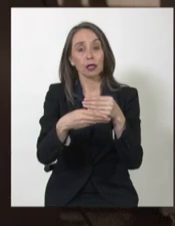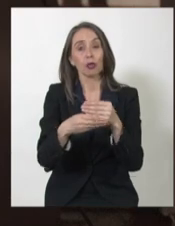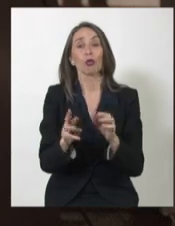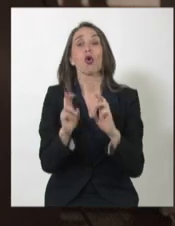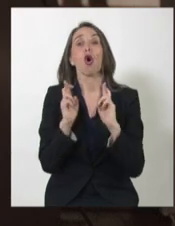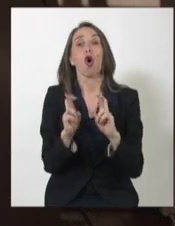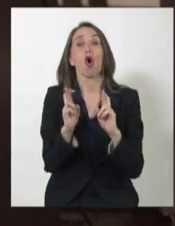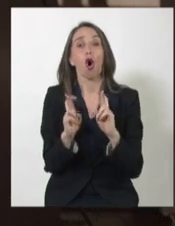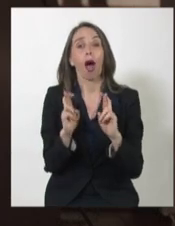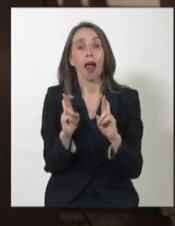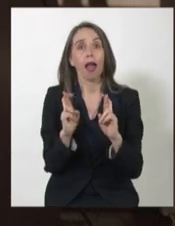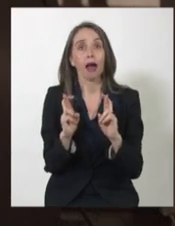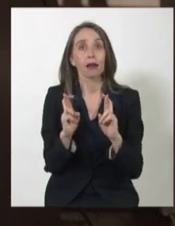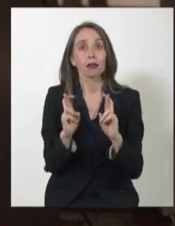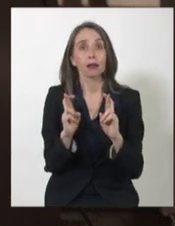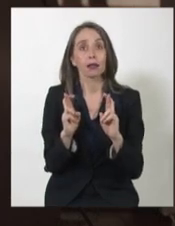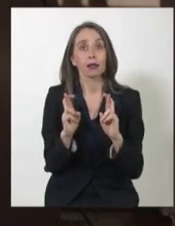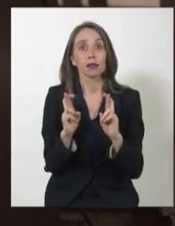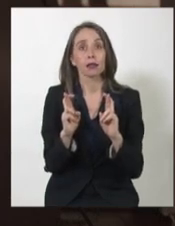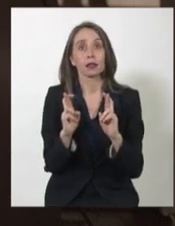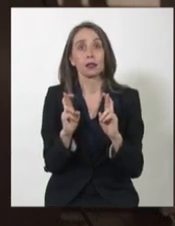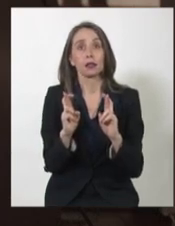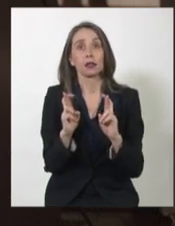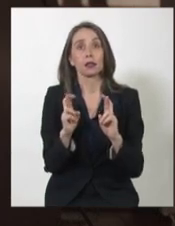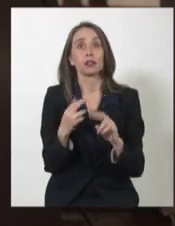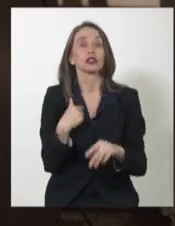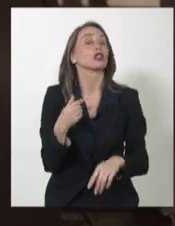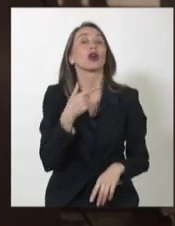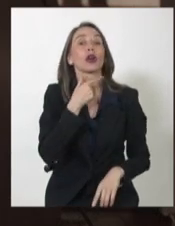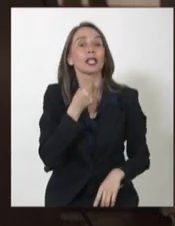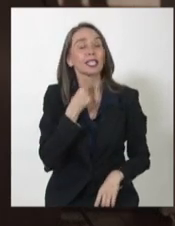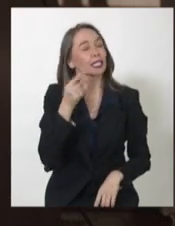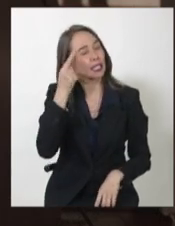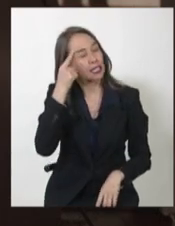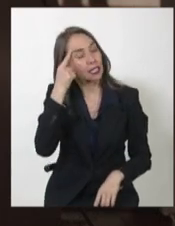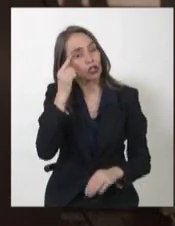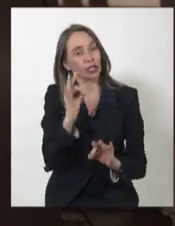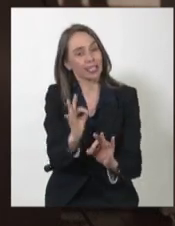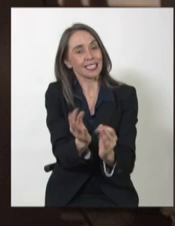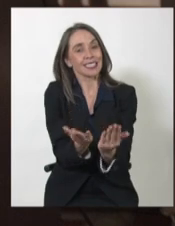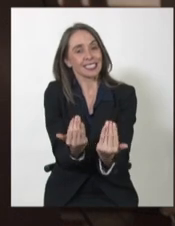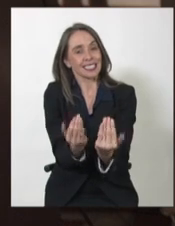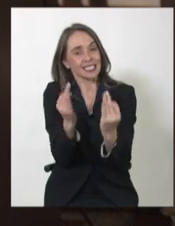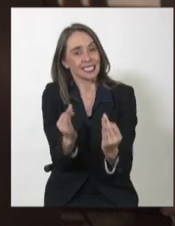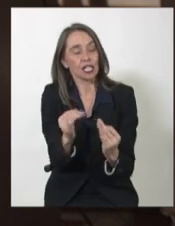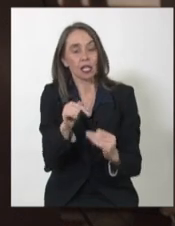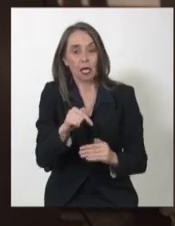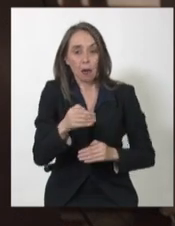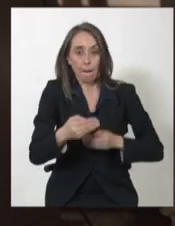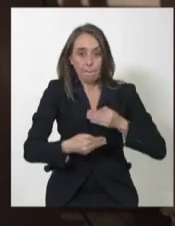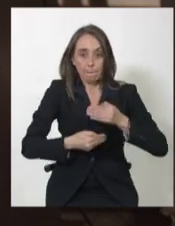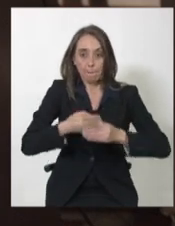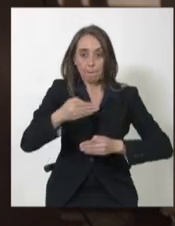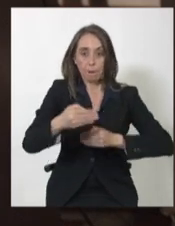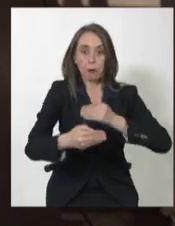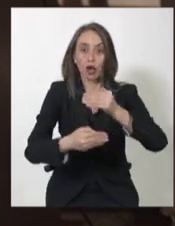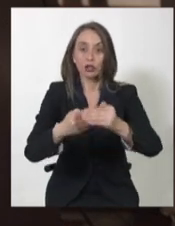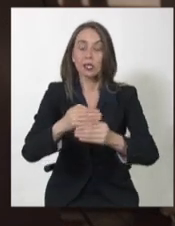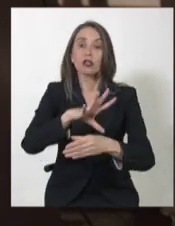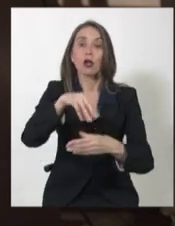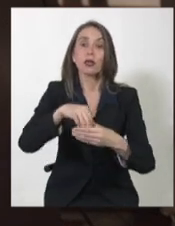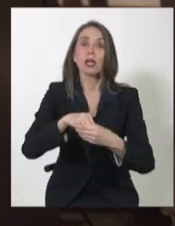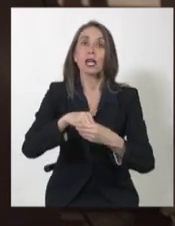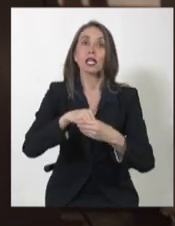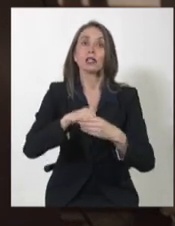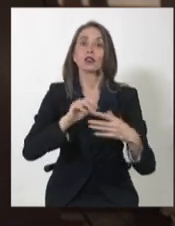ojalá, y no es una aspiración, sino que yo creo que es indispensable que este proceso se dé en un